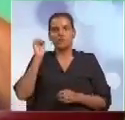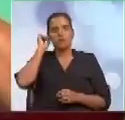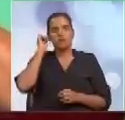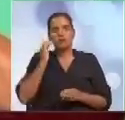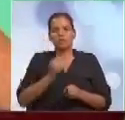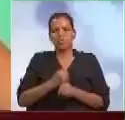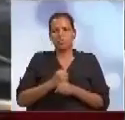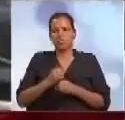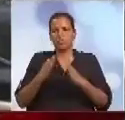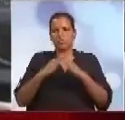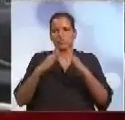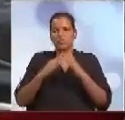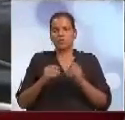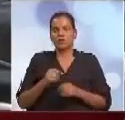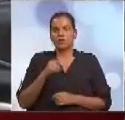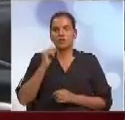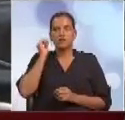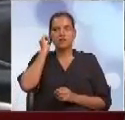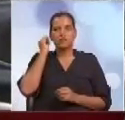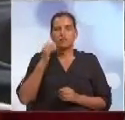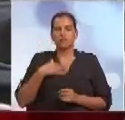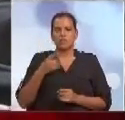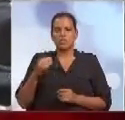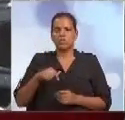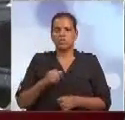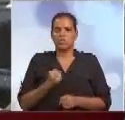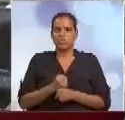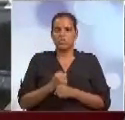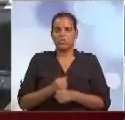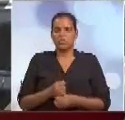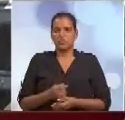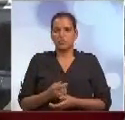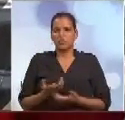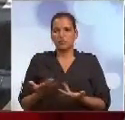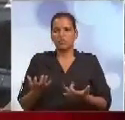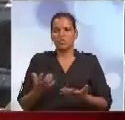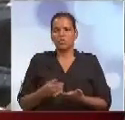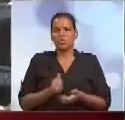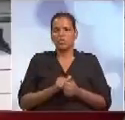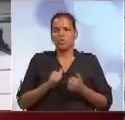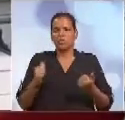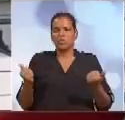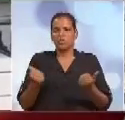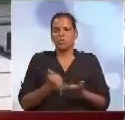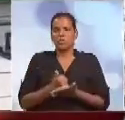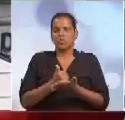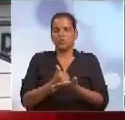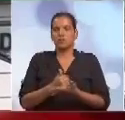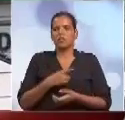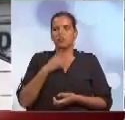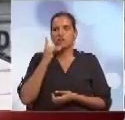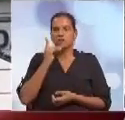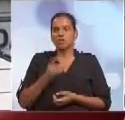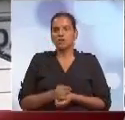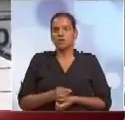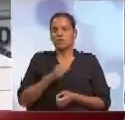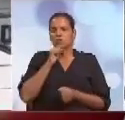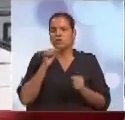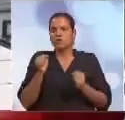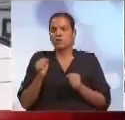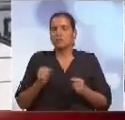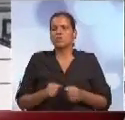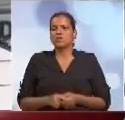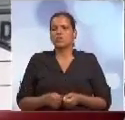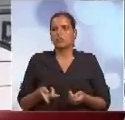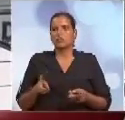que parte de su vida laboró como empleada doméstica, espera contar con los beneficios que prometen por vejez, incapacidad y